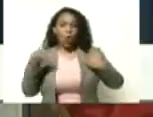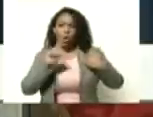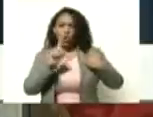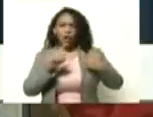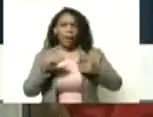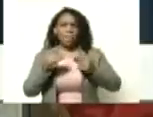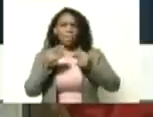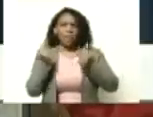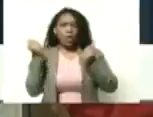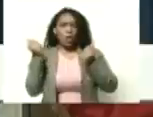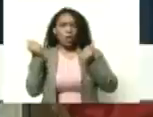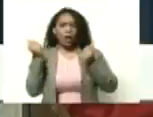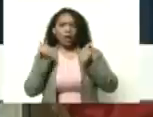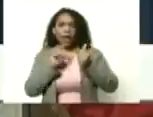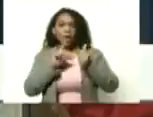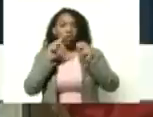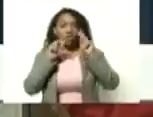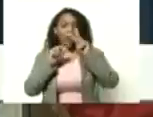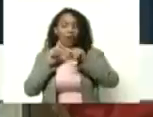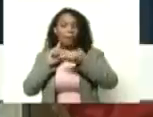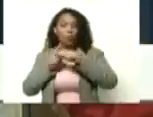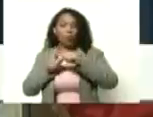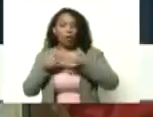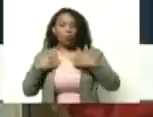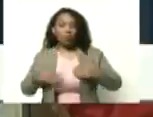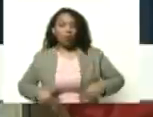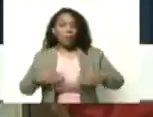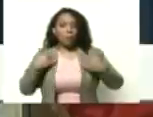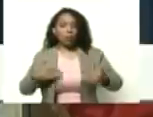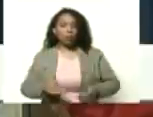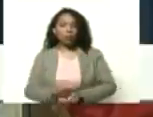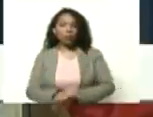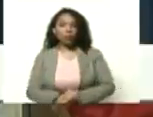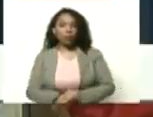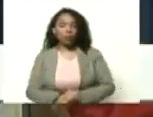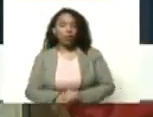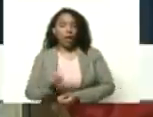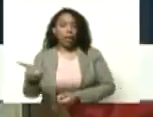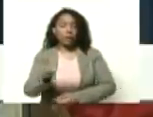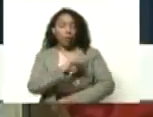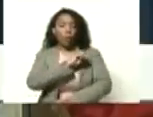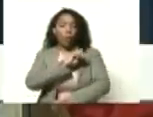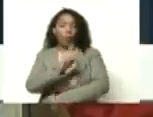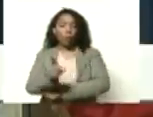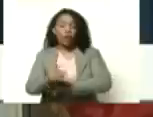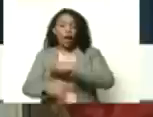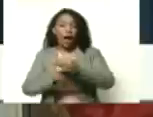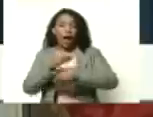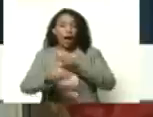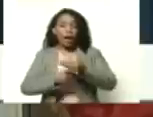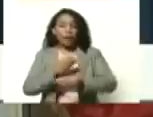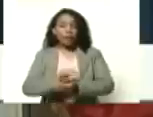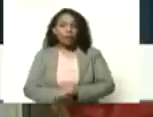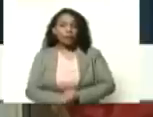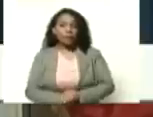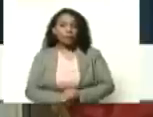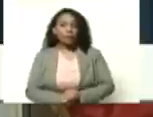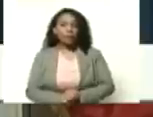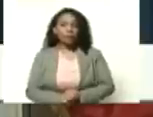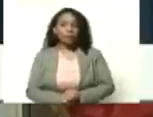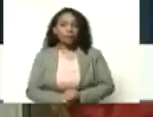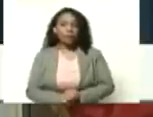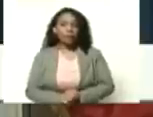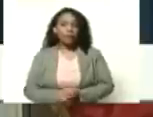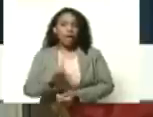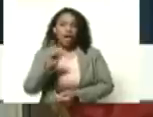desaparezca acá lo blanco es que no aparezca el cadáver esa orden entonces se da y